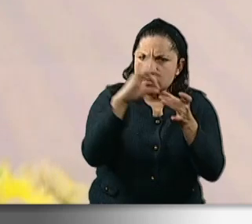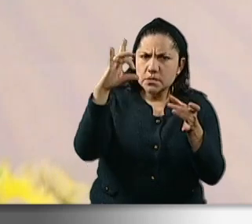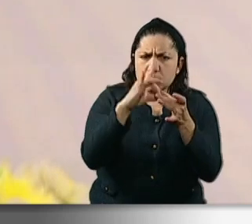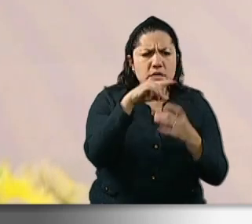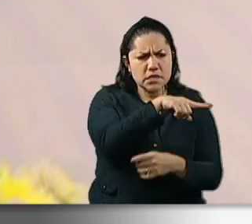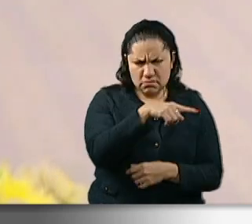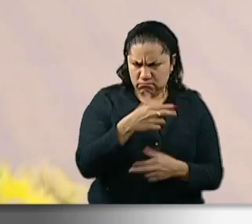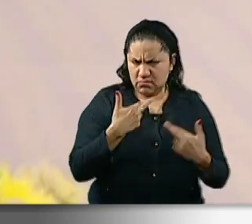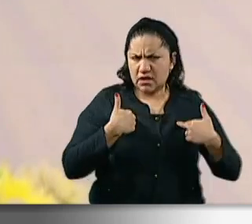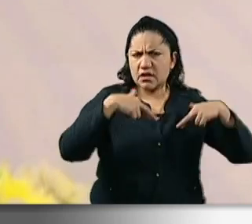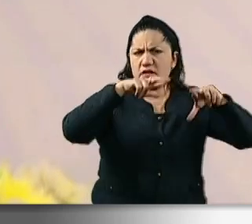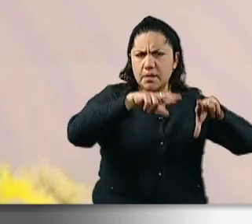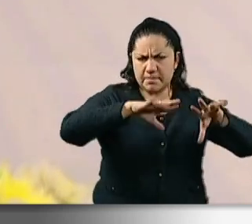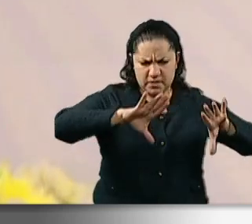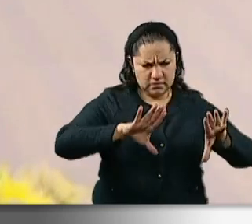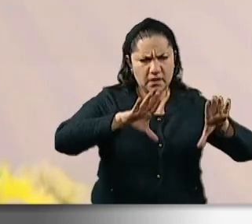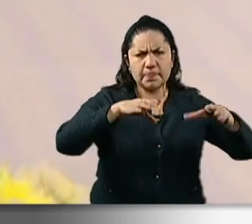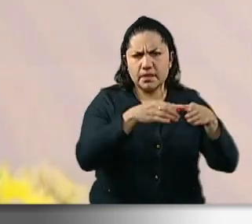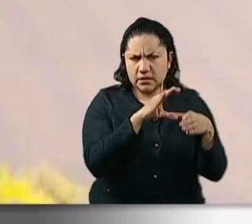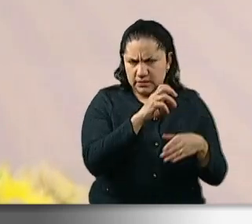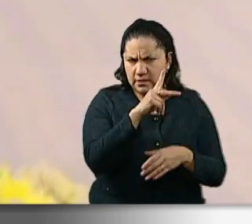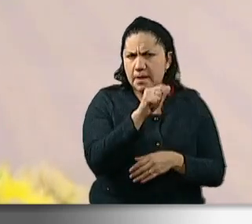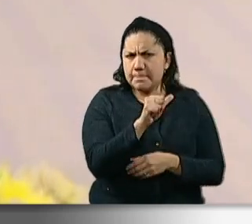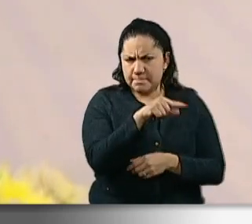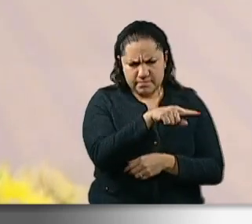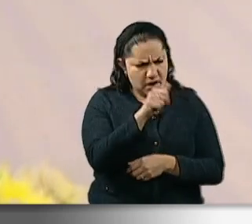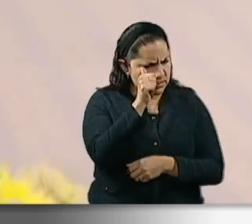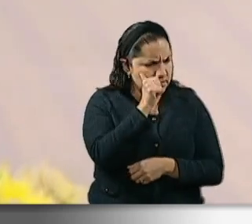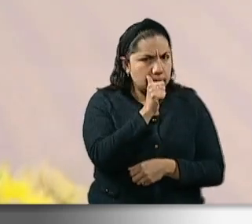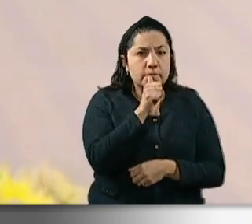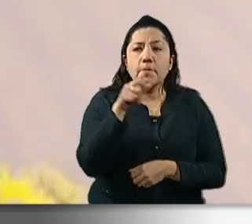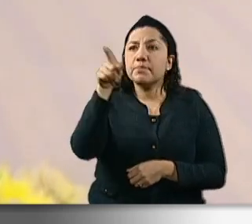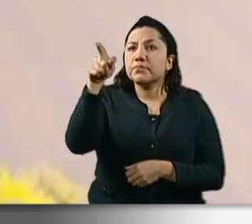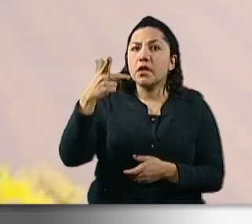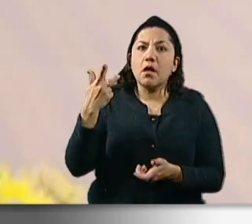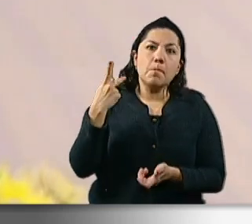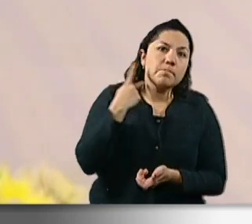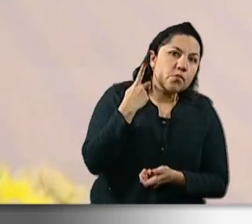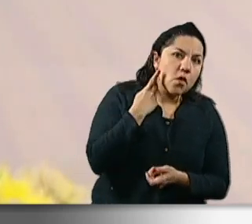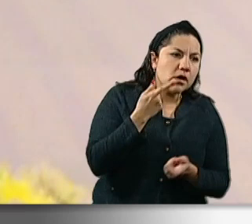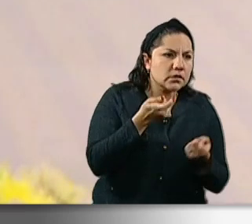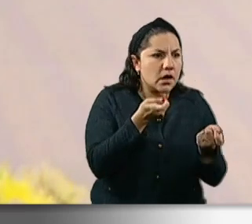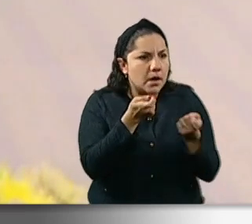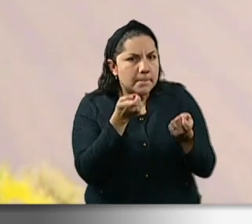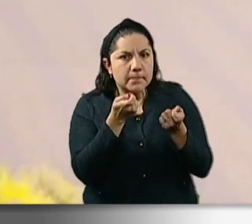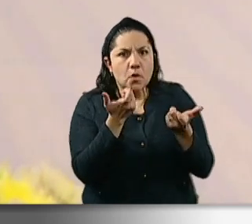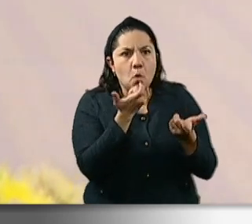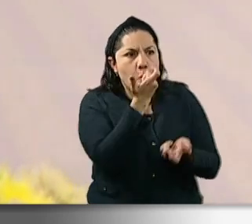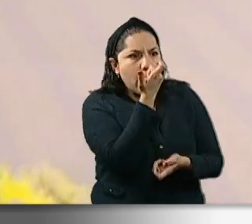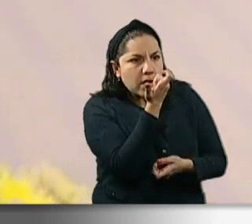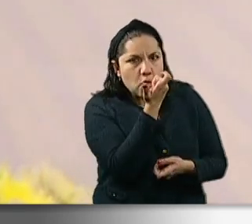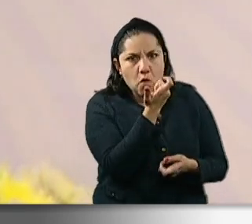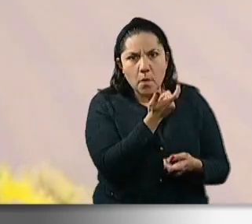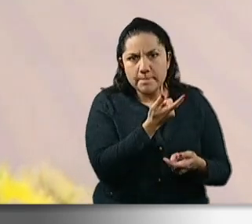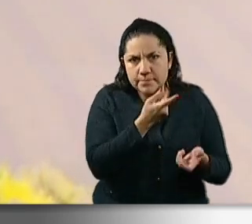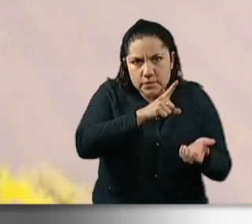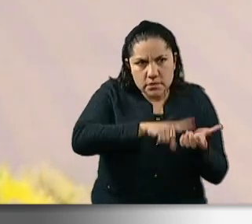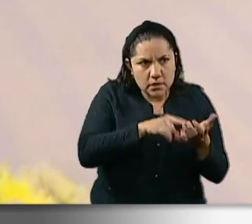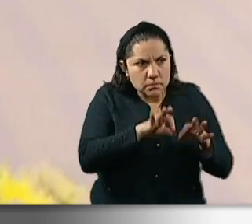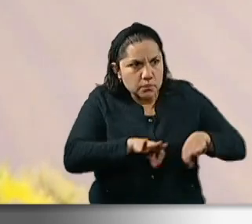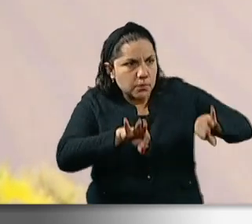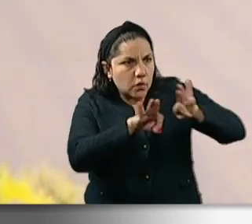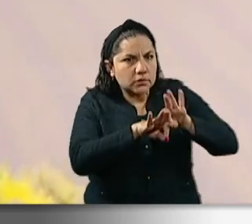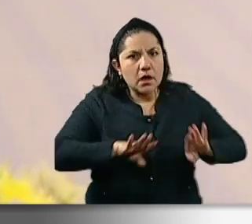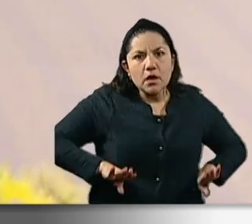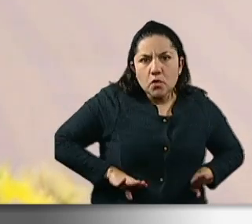jamás se doblegó frente a las tentaciones del poder político y económico siempre lo